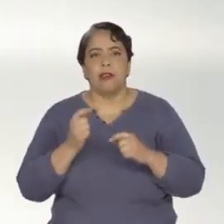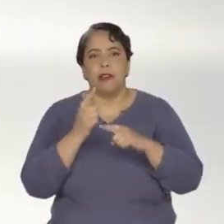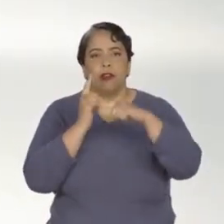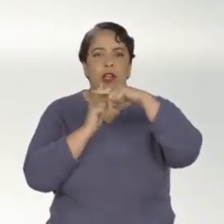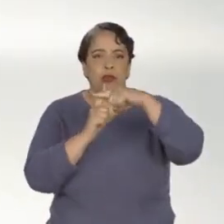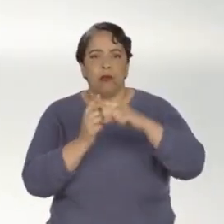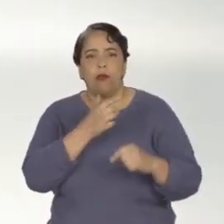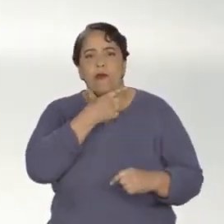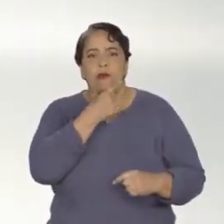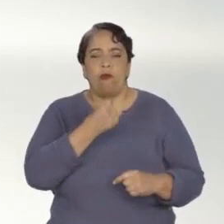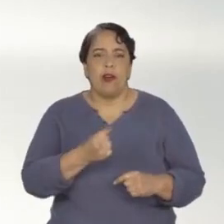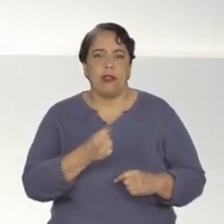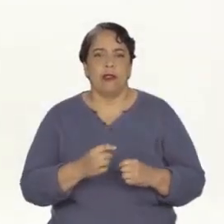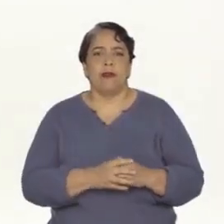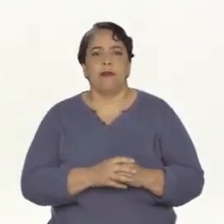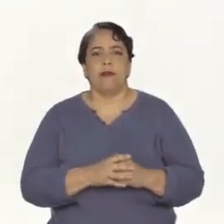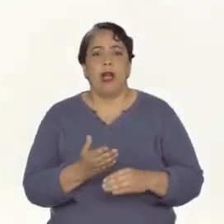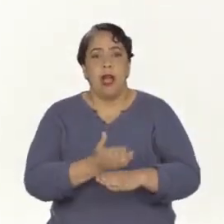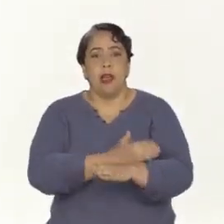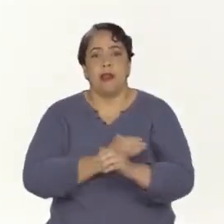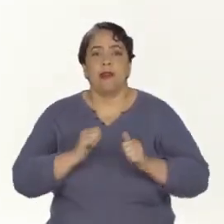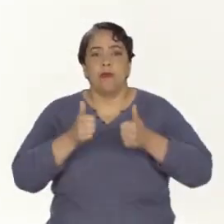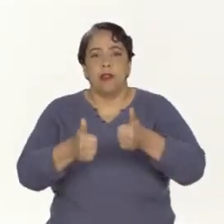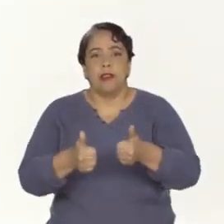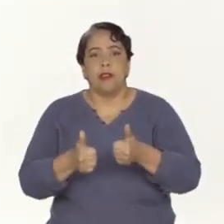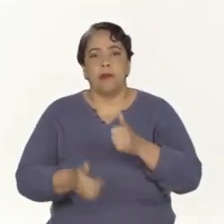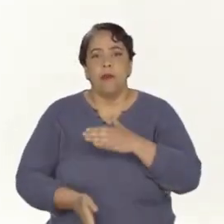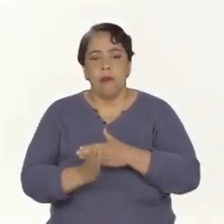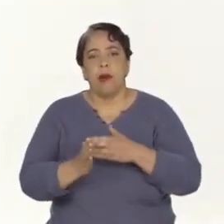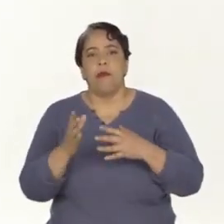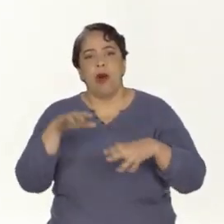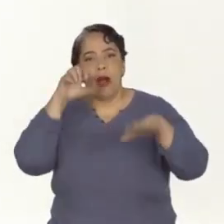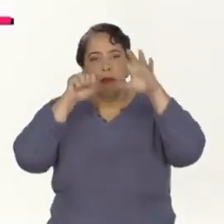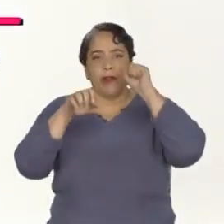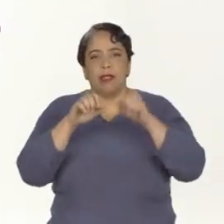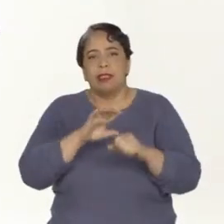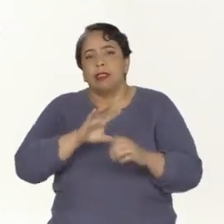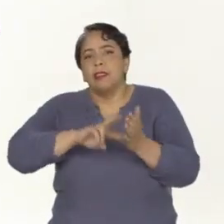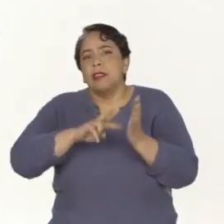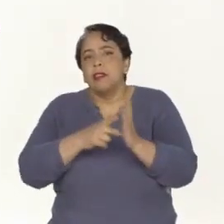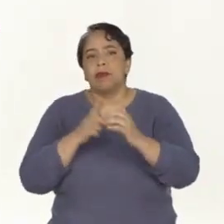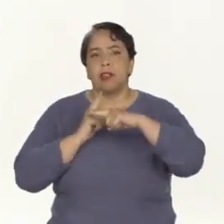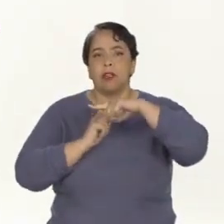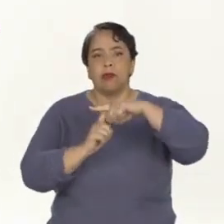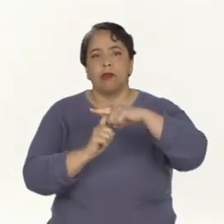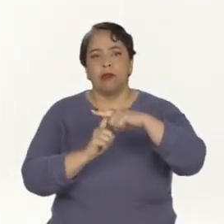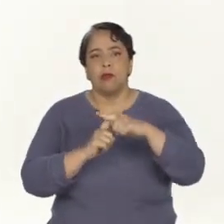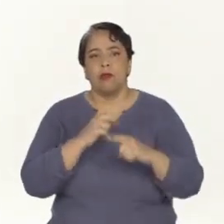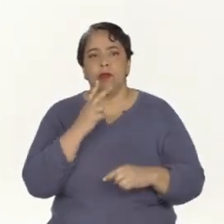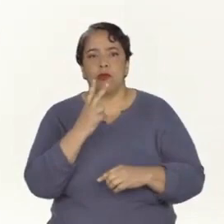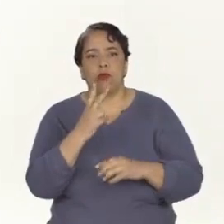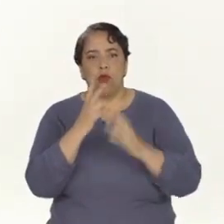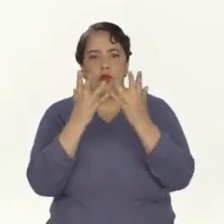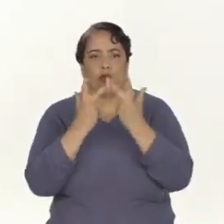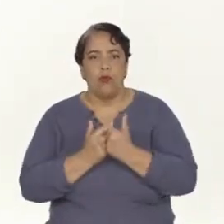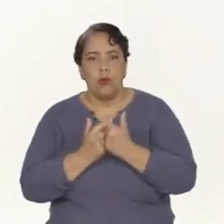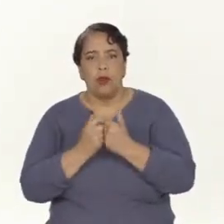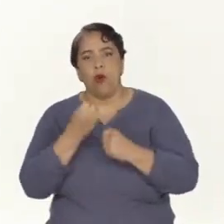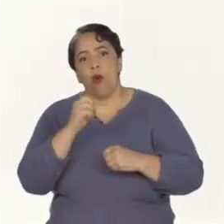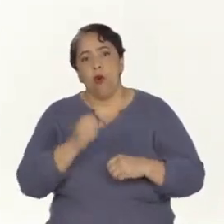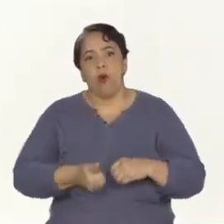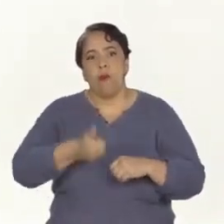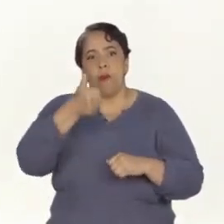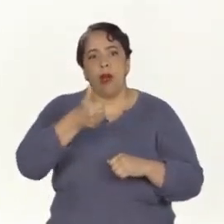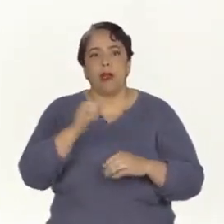pasar su muerte de una manera sencilla. Antes de empezar, vamos a aprender qué es la suma. Consiste en añadir dos